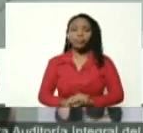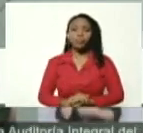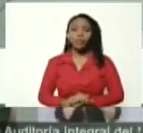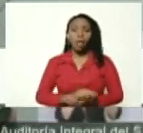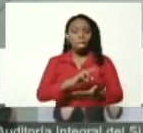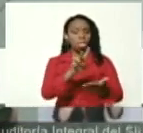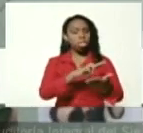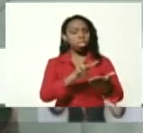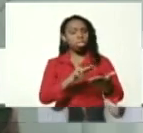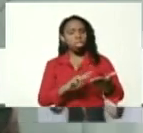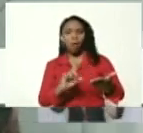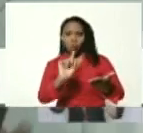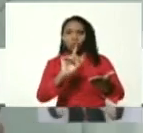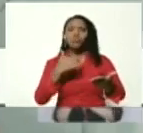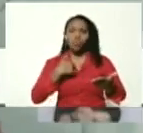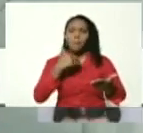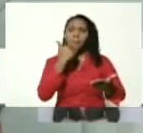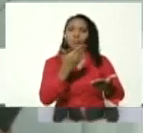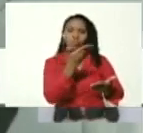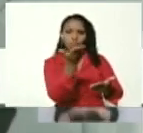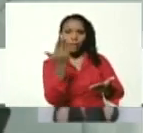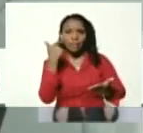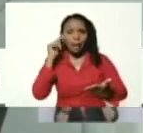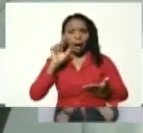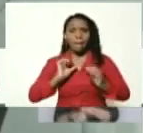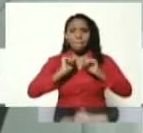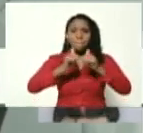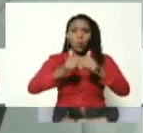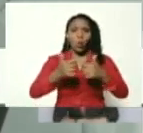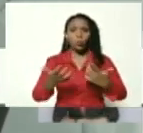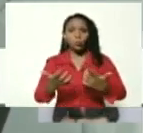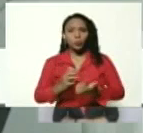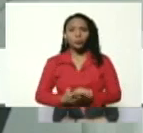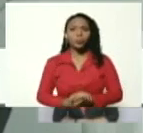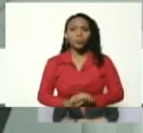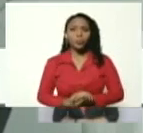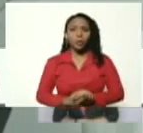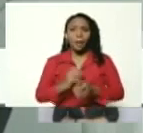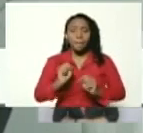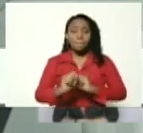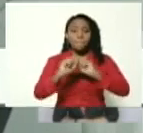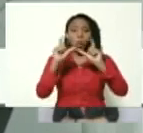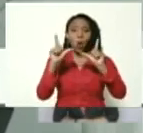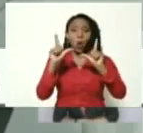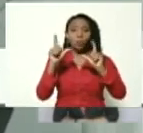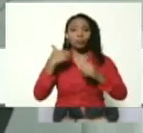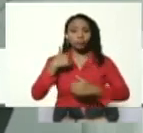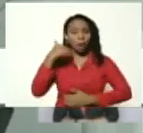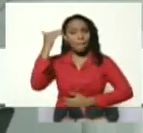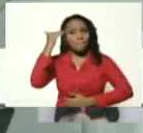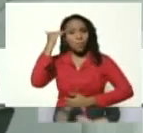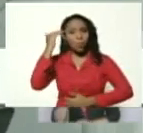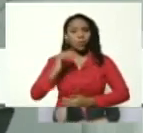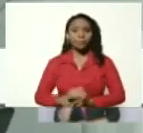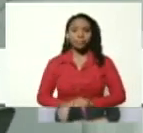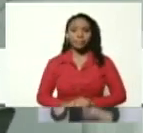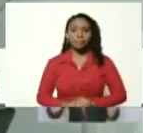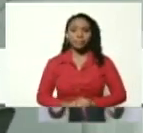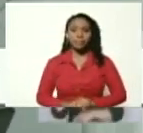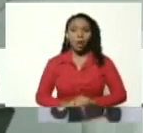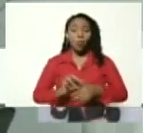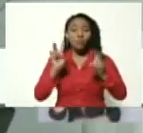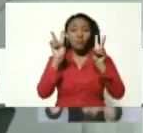leerles el dato más reciente, para no traicionarlo con mi memoria.